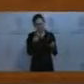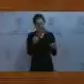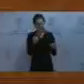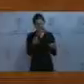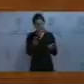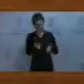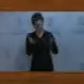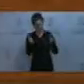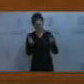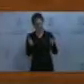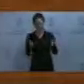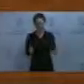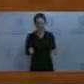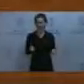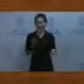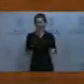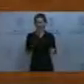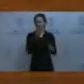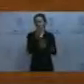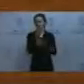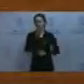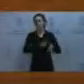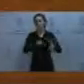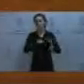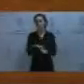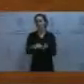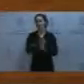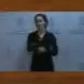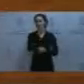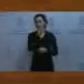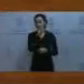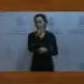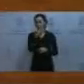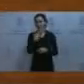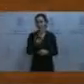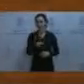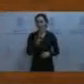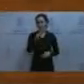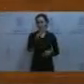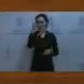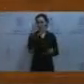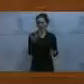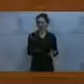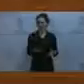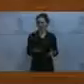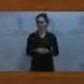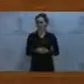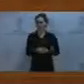consintió, porque eso es un problema de gestión. Y sume las cantidades que le he ido dando, ¿no? Mire,